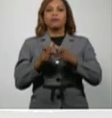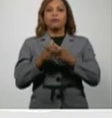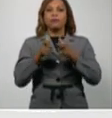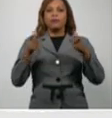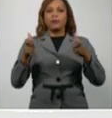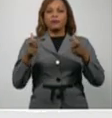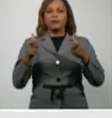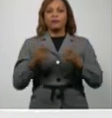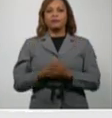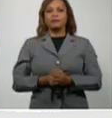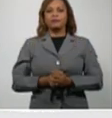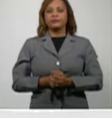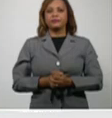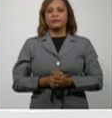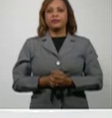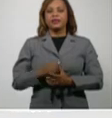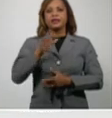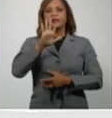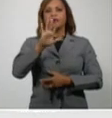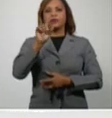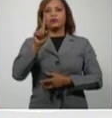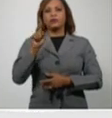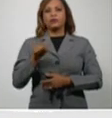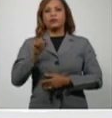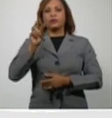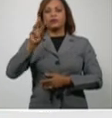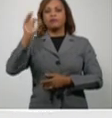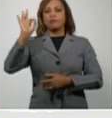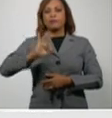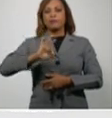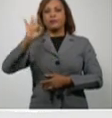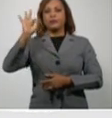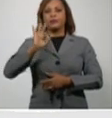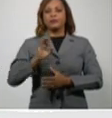mayor, el 51,3%.